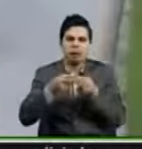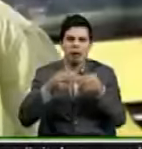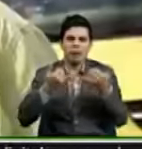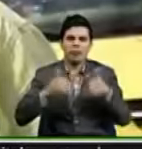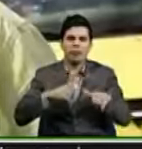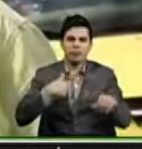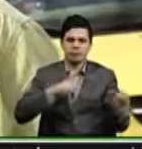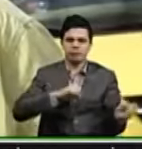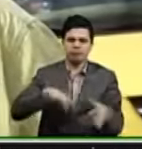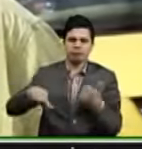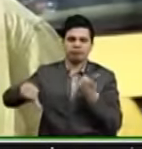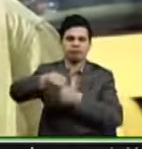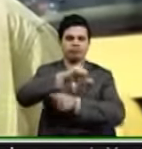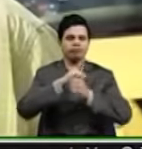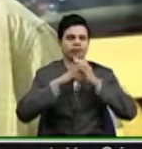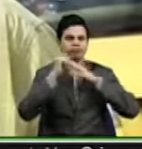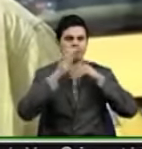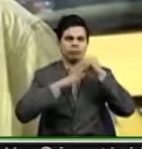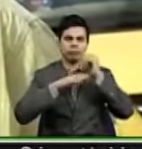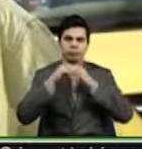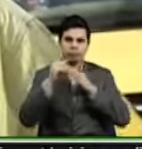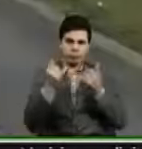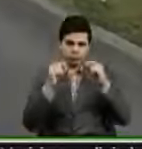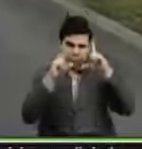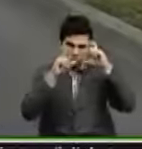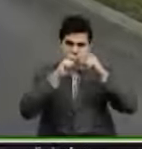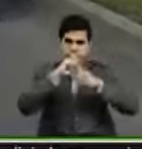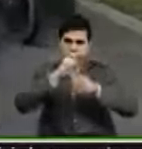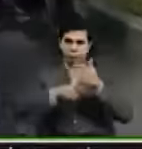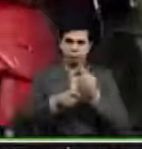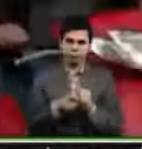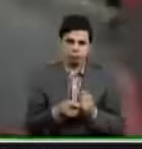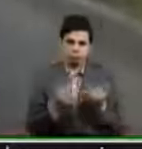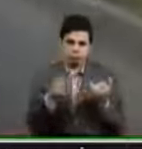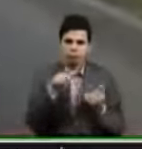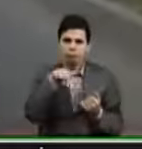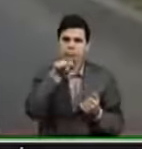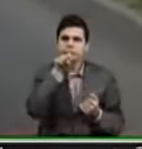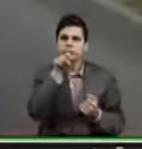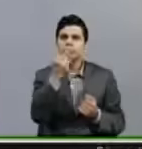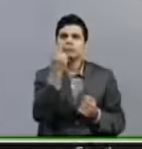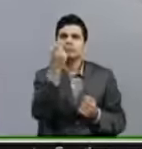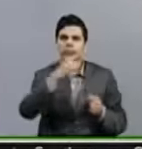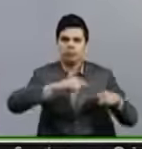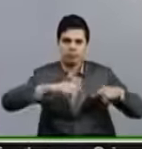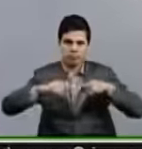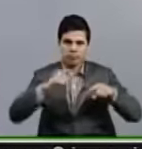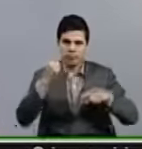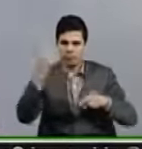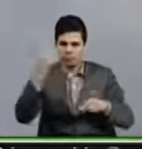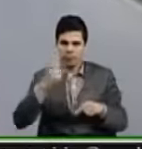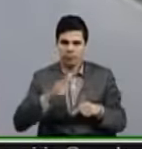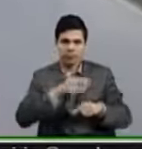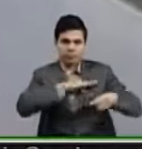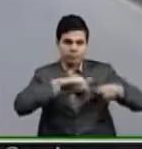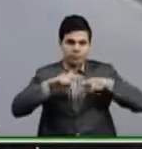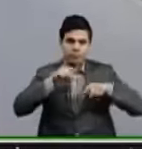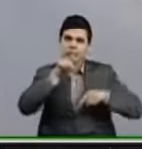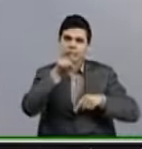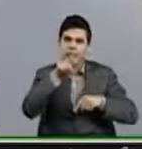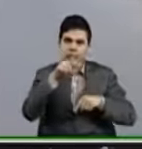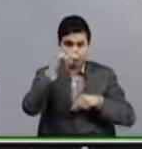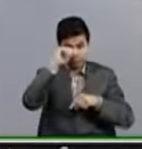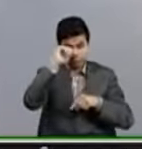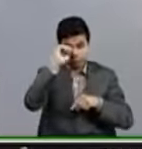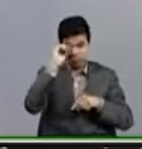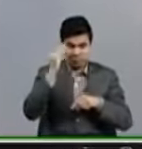un robo tan impresionante a Bucaramanga. Bucaramanga como este de la fotomulta. Porque aquí en Bucaramanga lo que falta es autoridad. Pese a que el alcalde de Bucaramanga, Luis Francisco